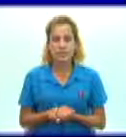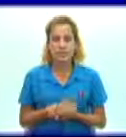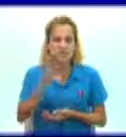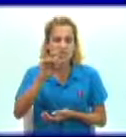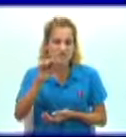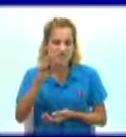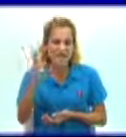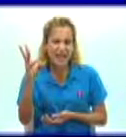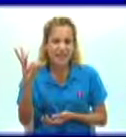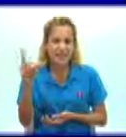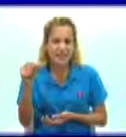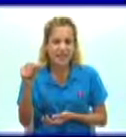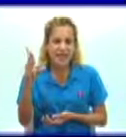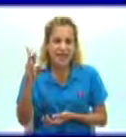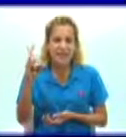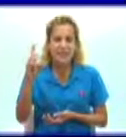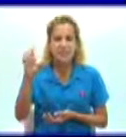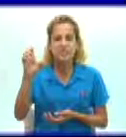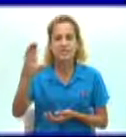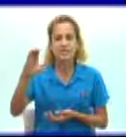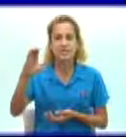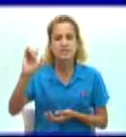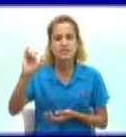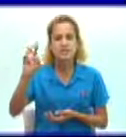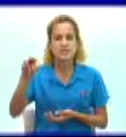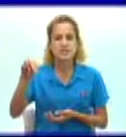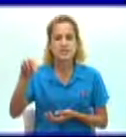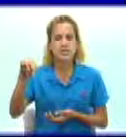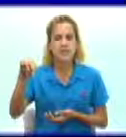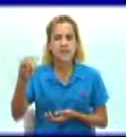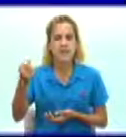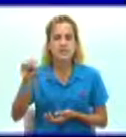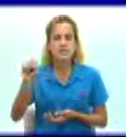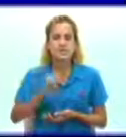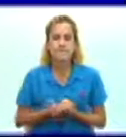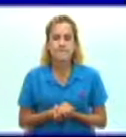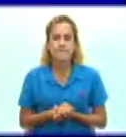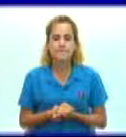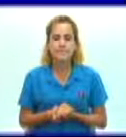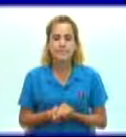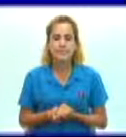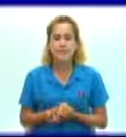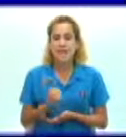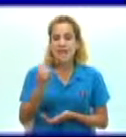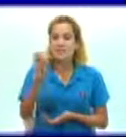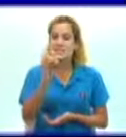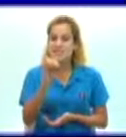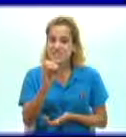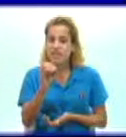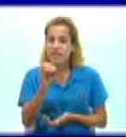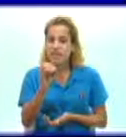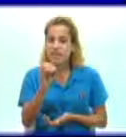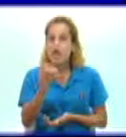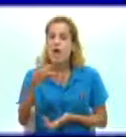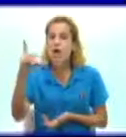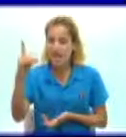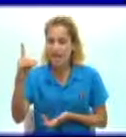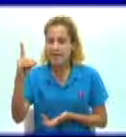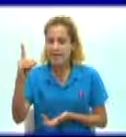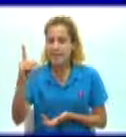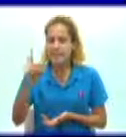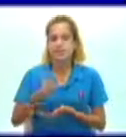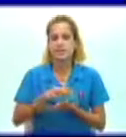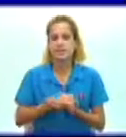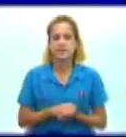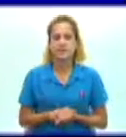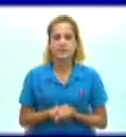décimas. El 5 en la parte de las unidades, en la parte entera, el 0 en la parte de las décimas, el 4 en la centésima, el 3 en la milésima y